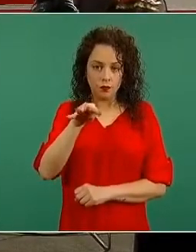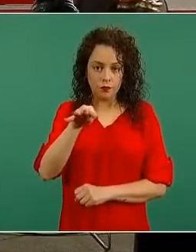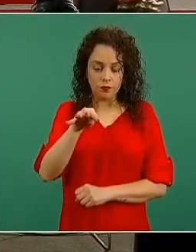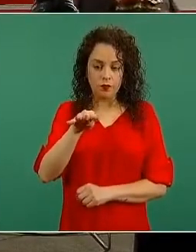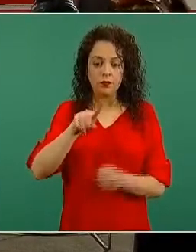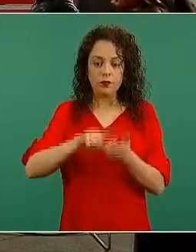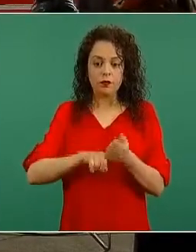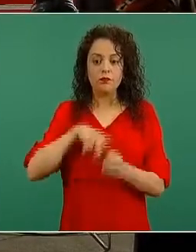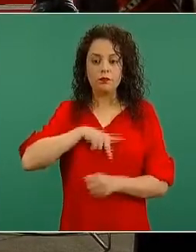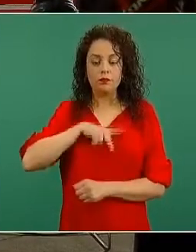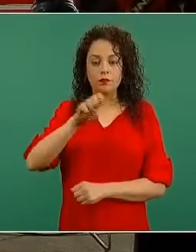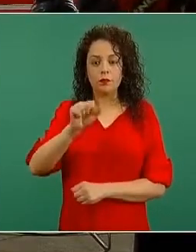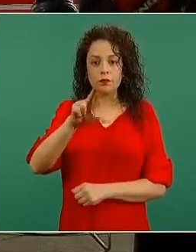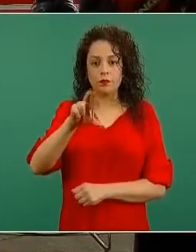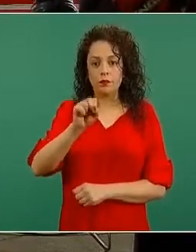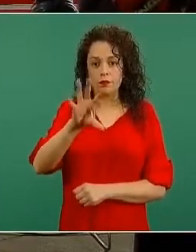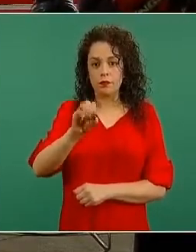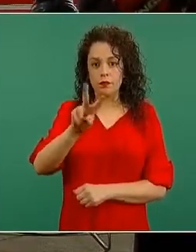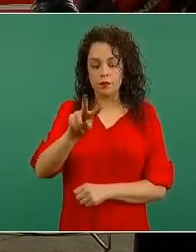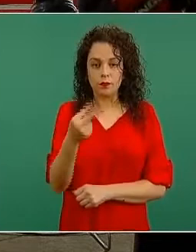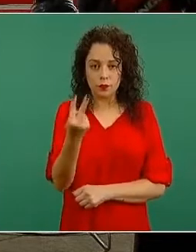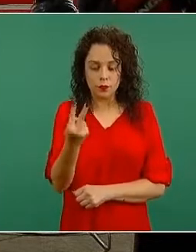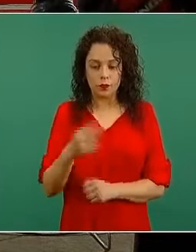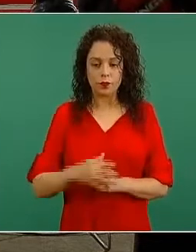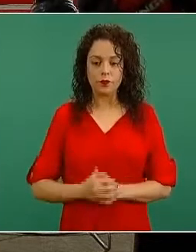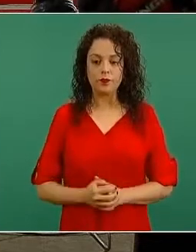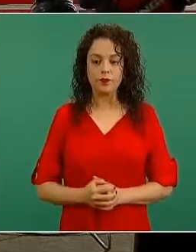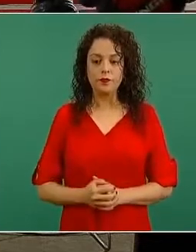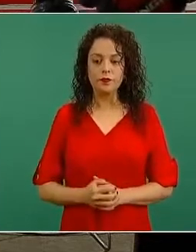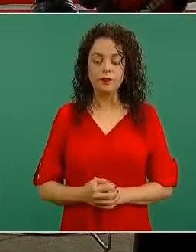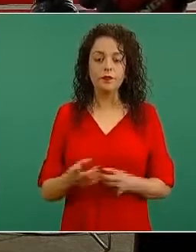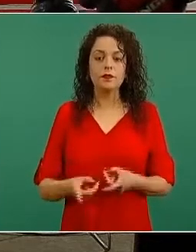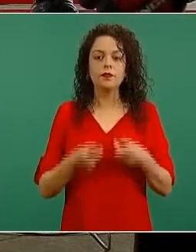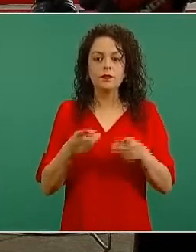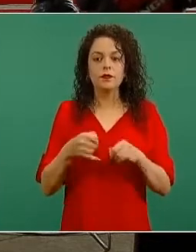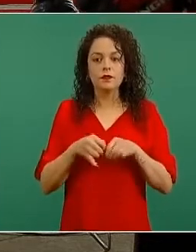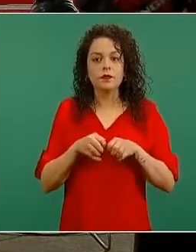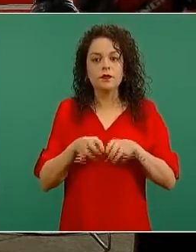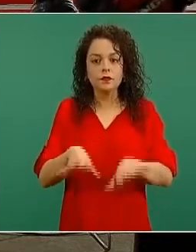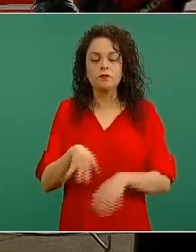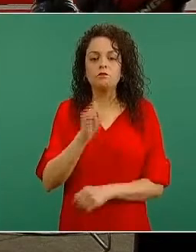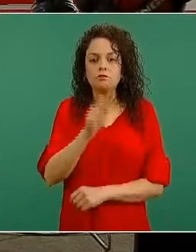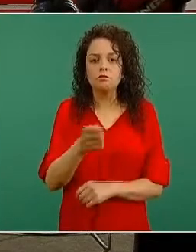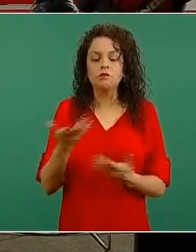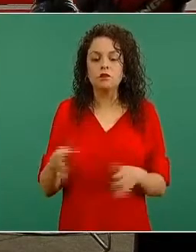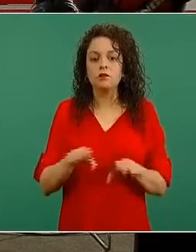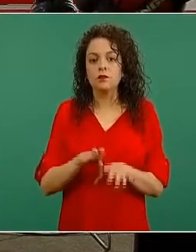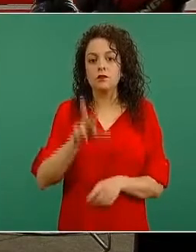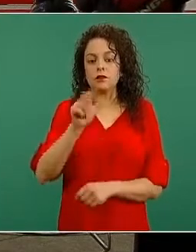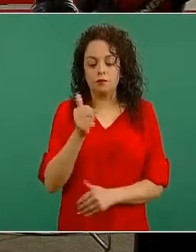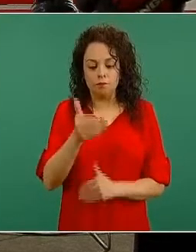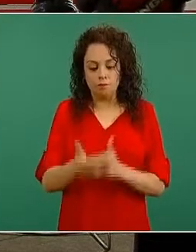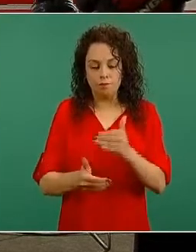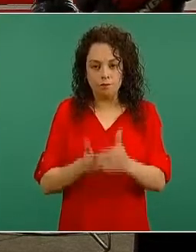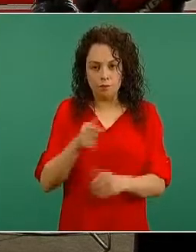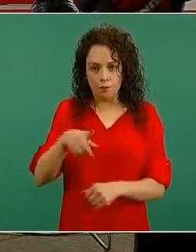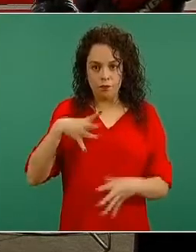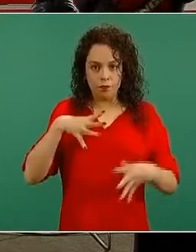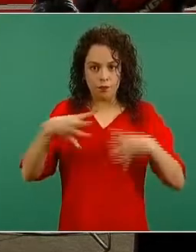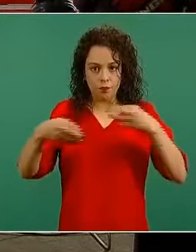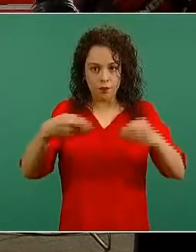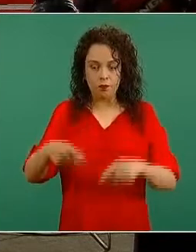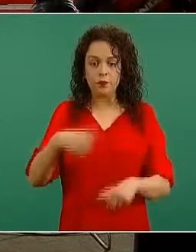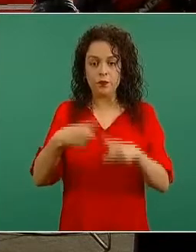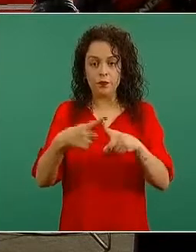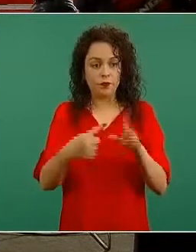SARS-CoV-2. Hoy vamos a tener informes de seguimiento a la epidemia que presentará el doctor